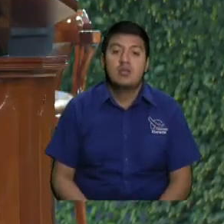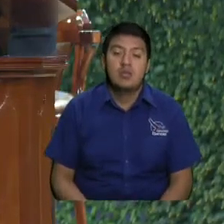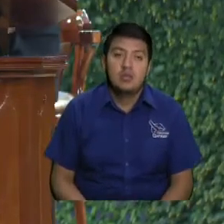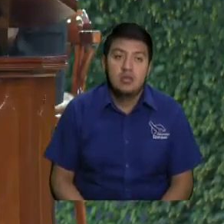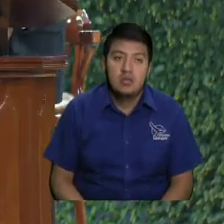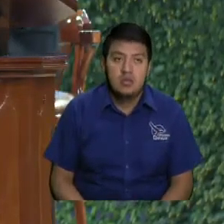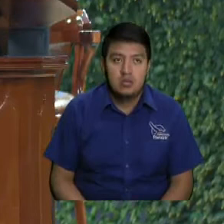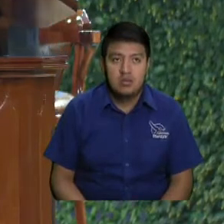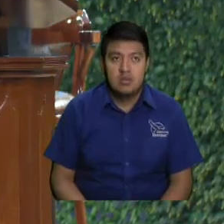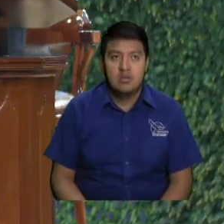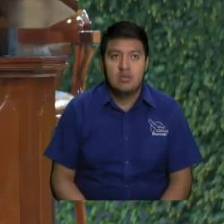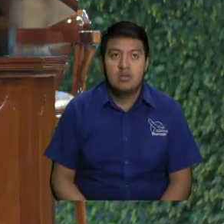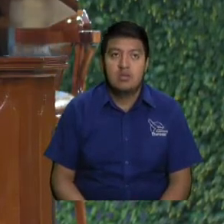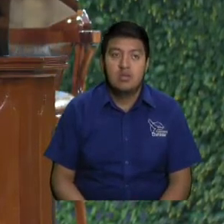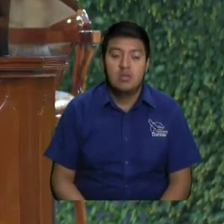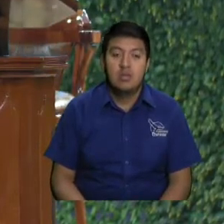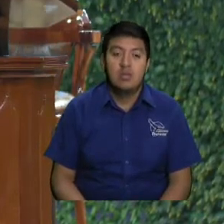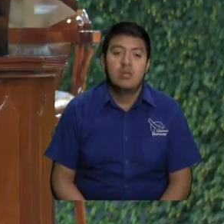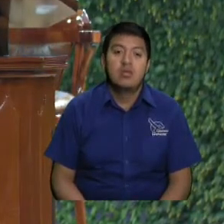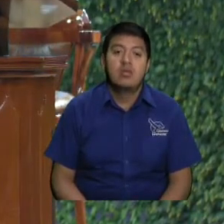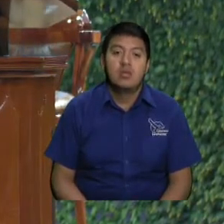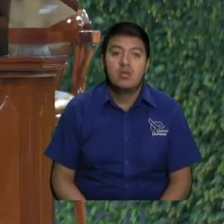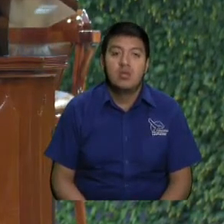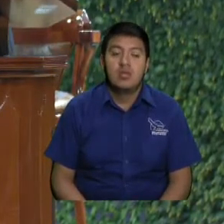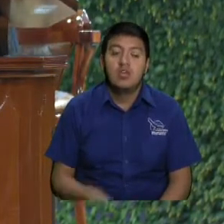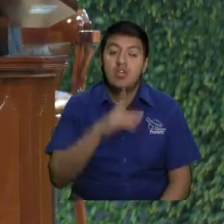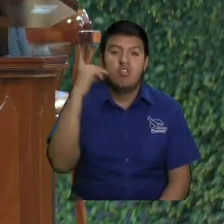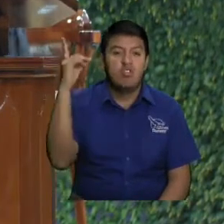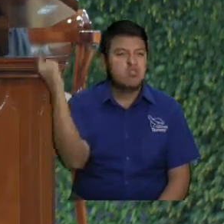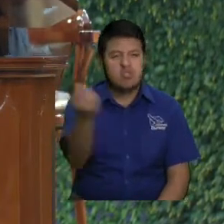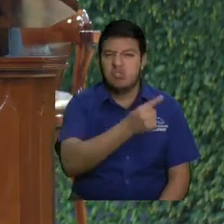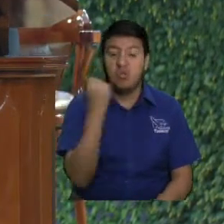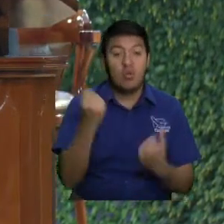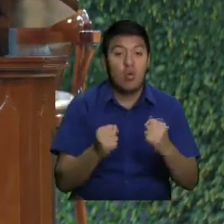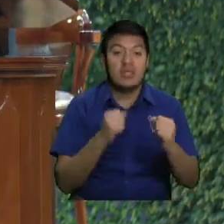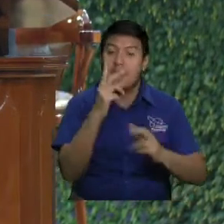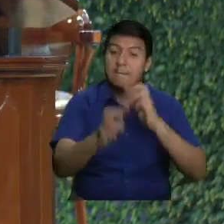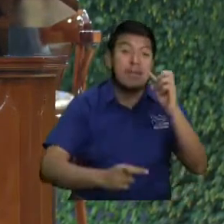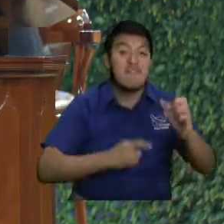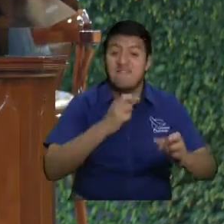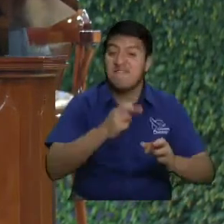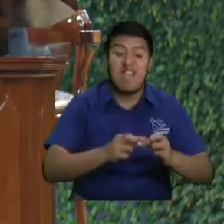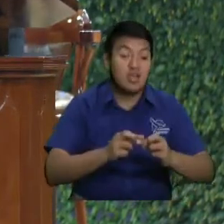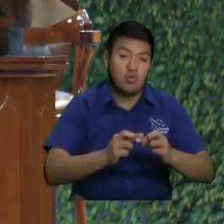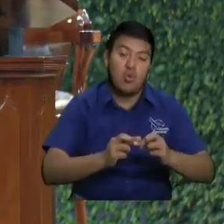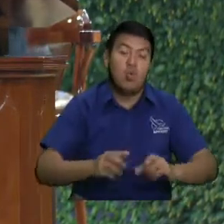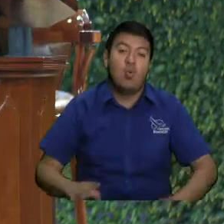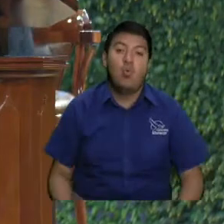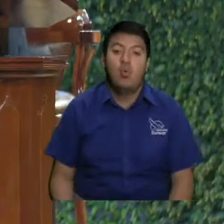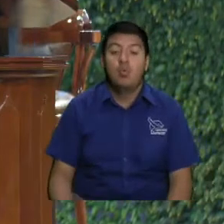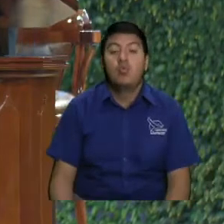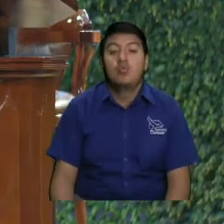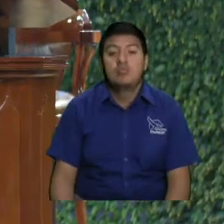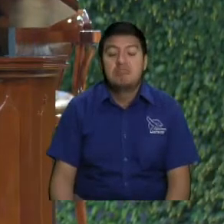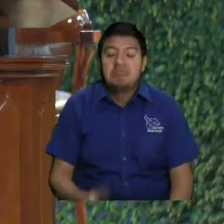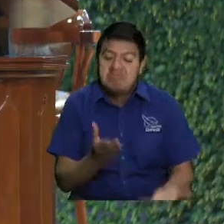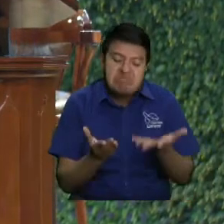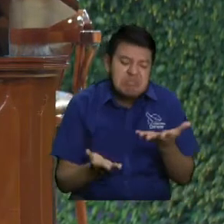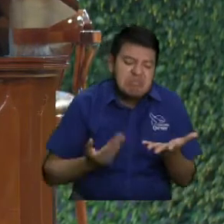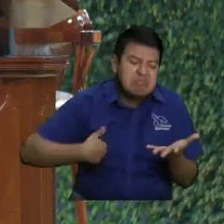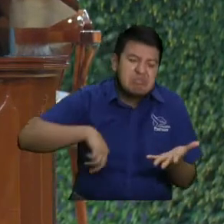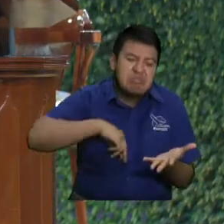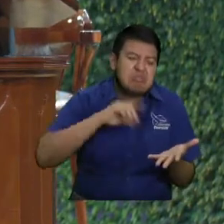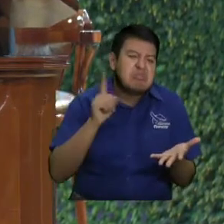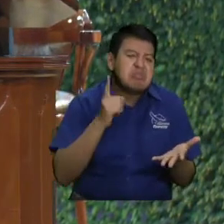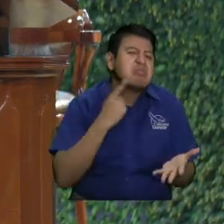ahí. No, Dios no tiene renglones torcidos, Dios todo lo hace perfecto. Lo hace perfecto, aunque a nosotros no nos